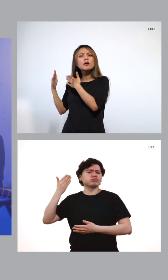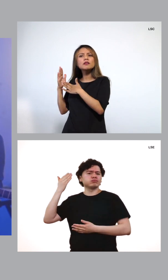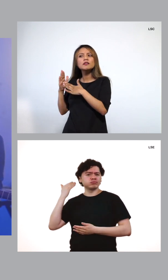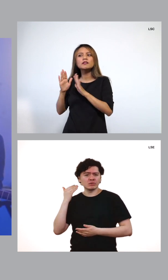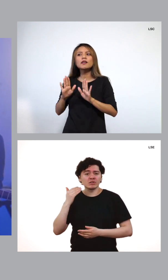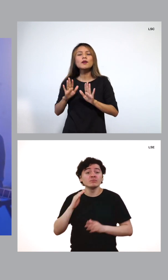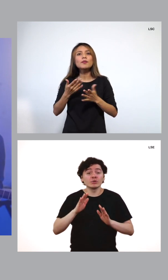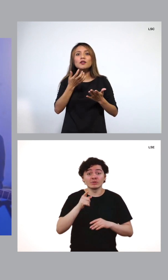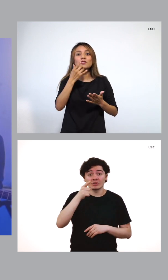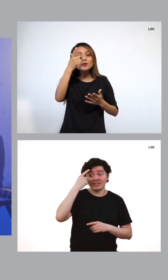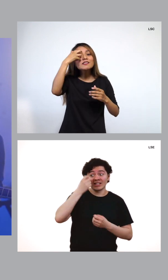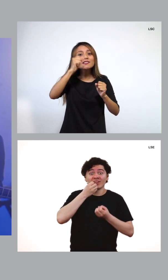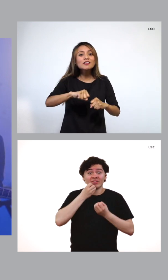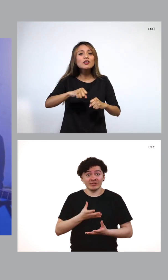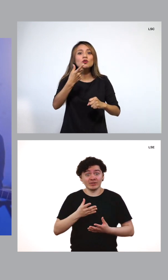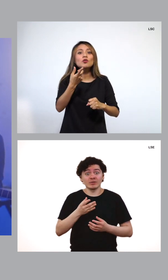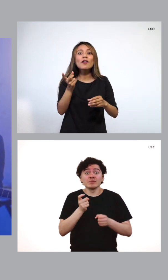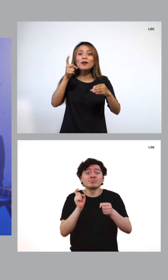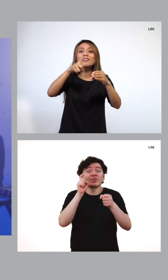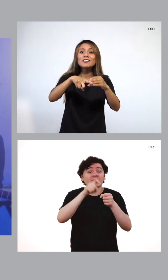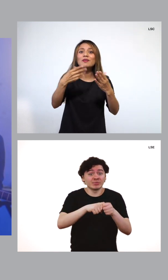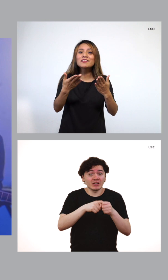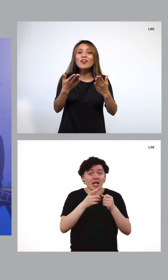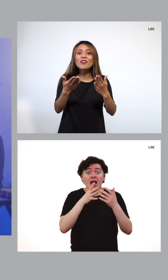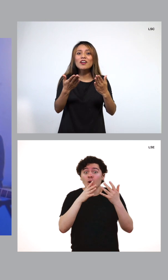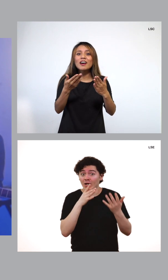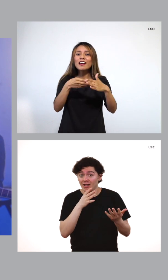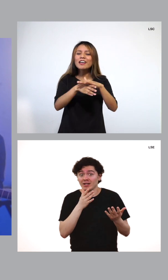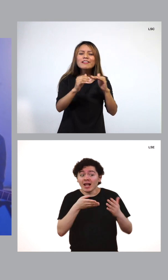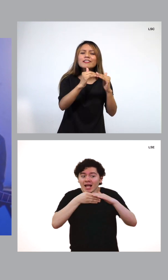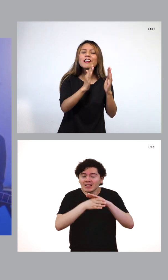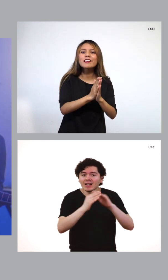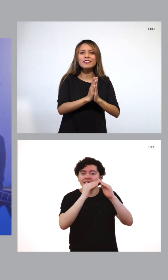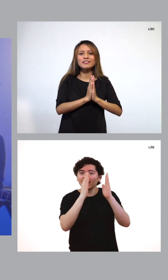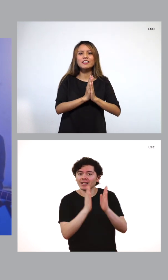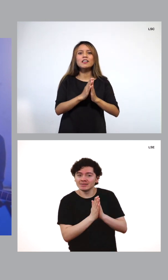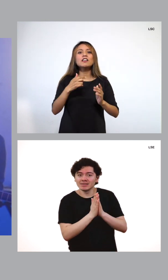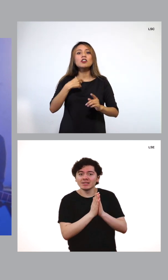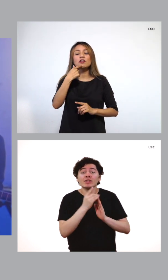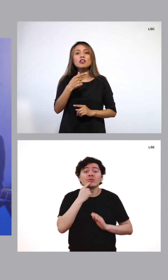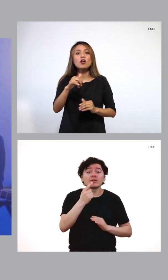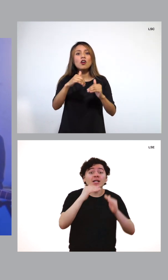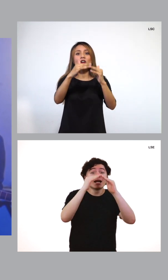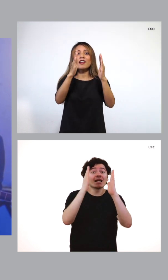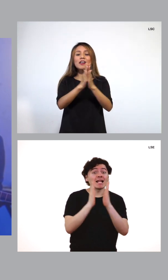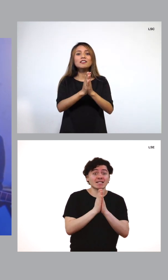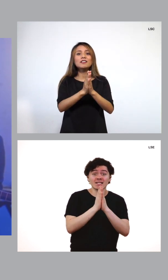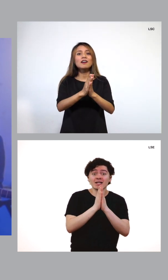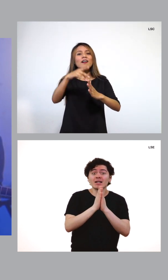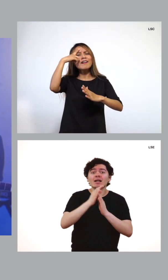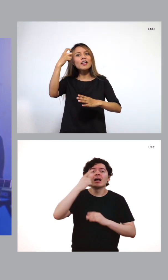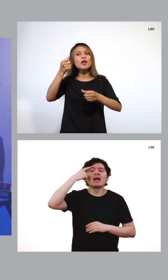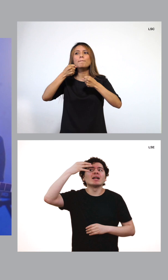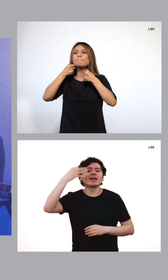Ahora formas parte de la iglesia de Jesús. Y te voy a decir una cosa, la iglesia de Jesús es creyente fiel en el poder